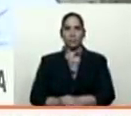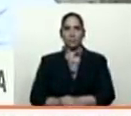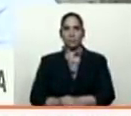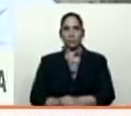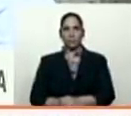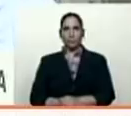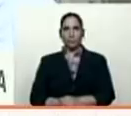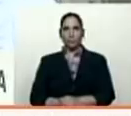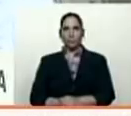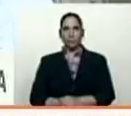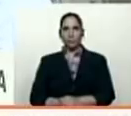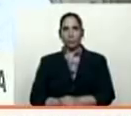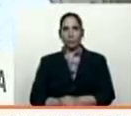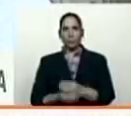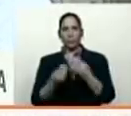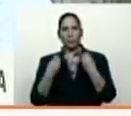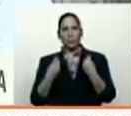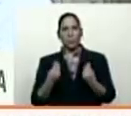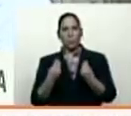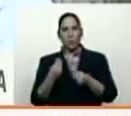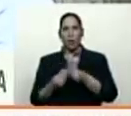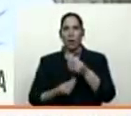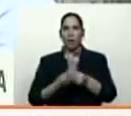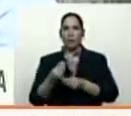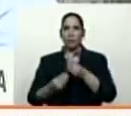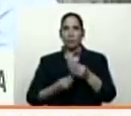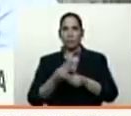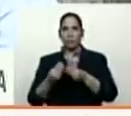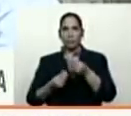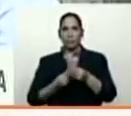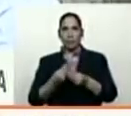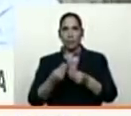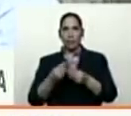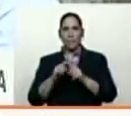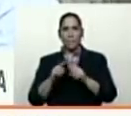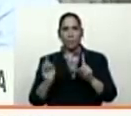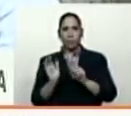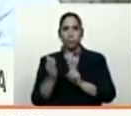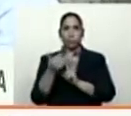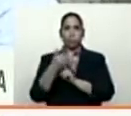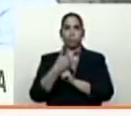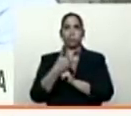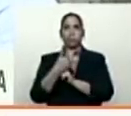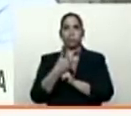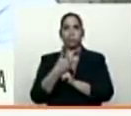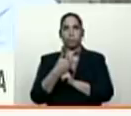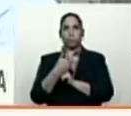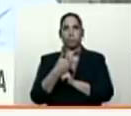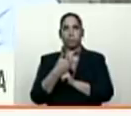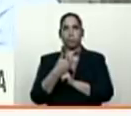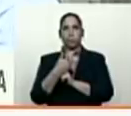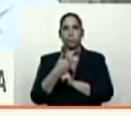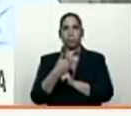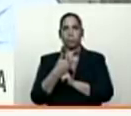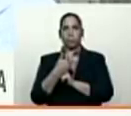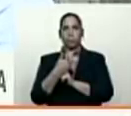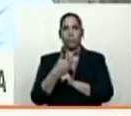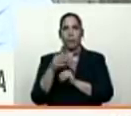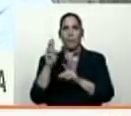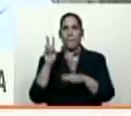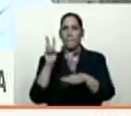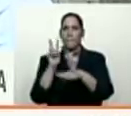¿Cómo vamos a hacer para ocultar que en Pantano de Vargas